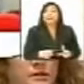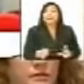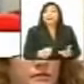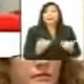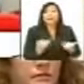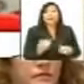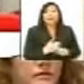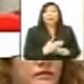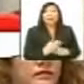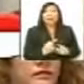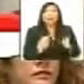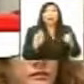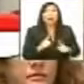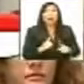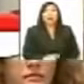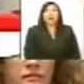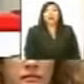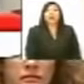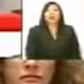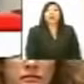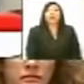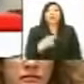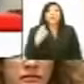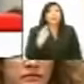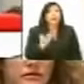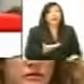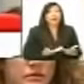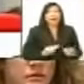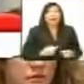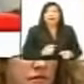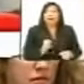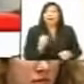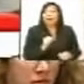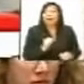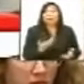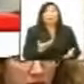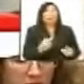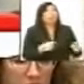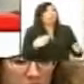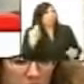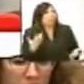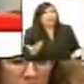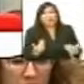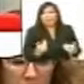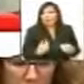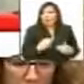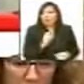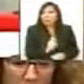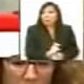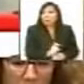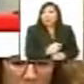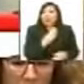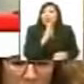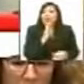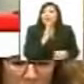estas materias por acuerdos transversales. La clase política, más allá de las ideologías izquierda o derecha, tuvimos la capacidad